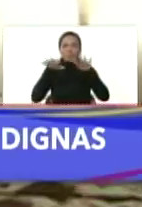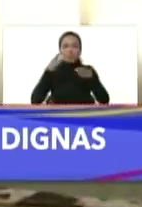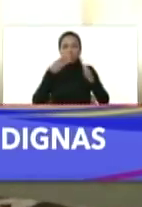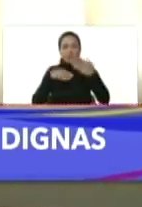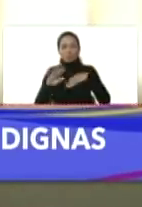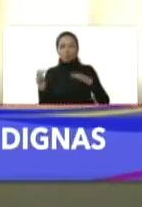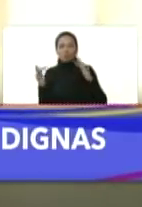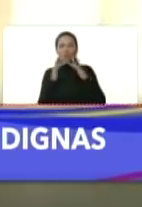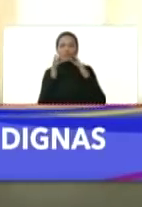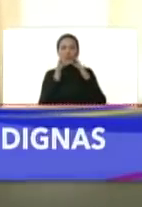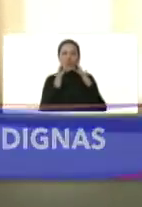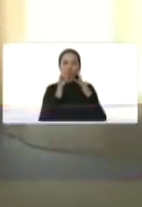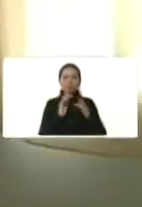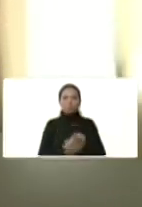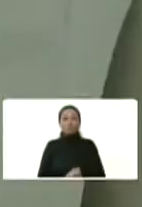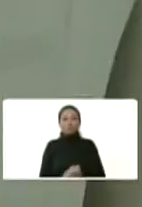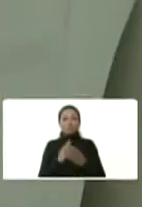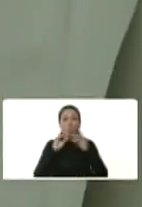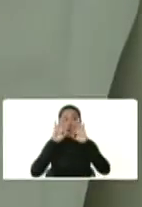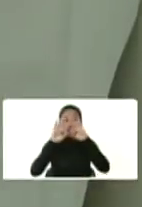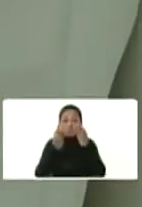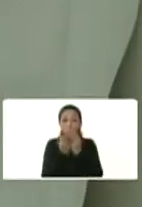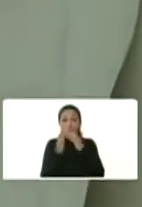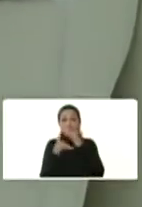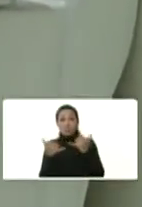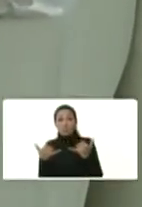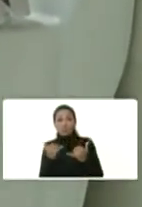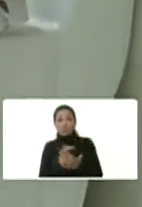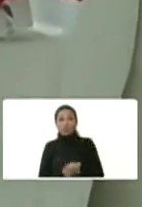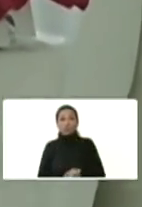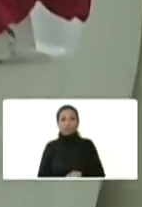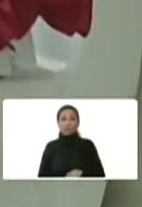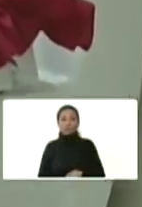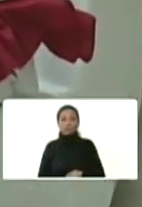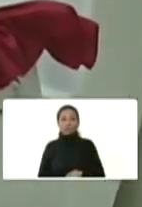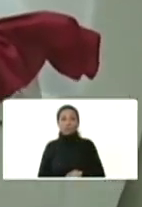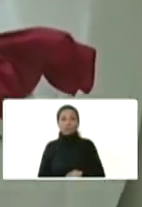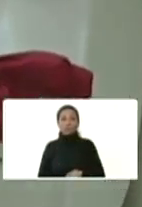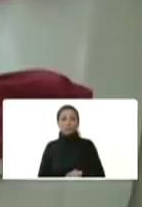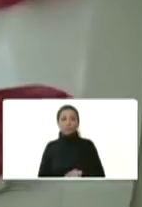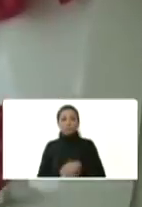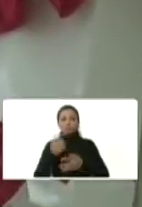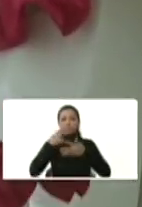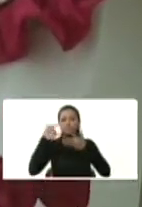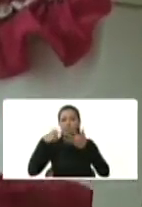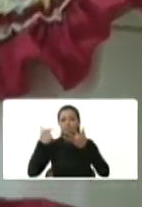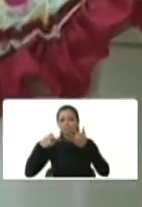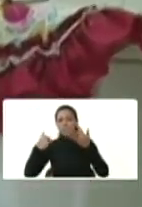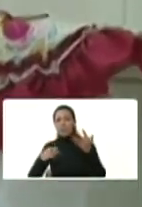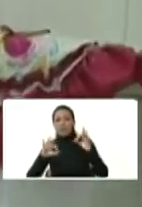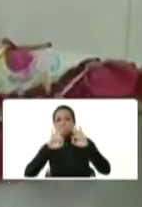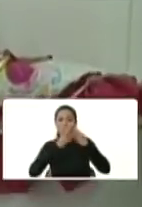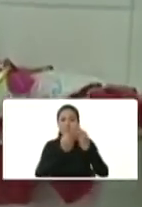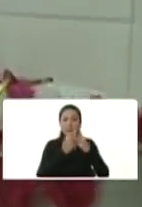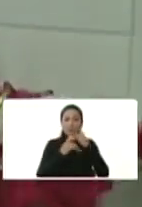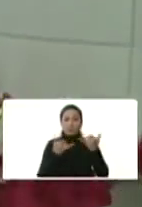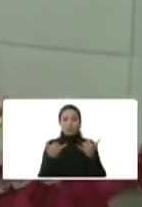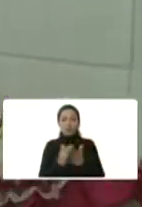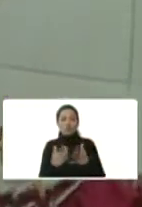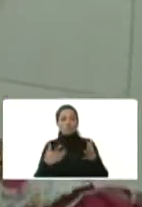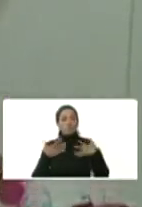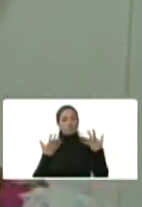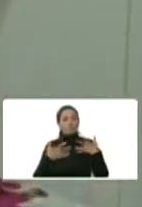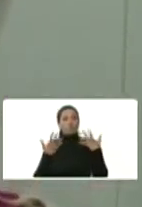podemos hablar con toda la familia Urdaneta, Rangel. Así que, bueno, muy